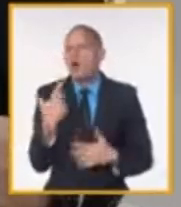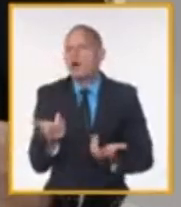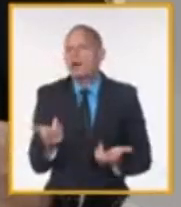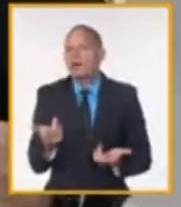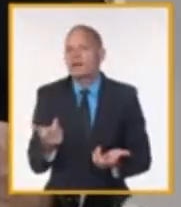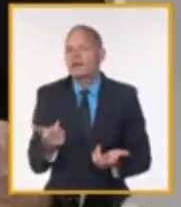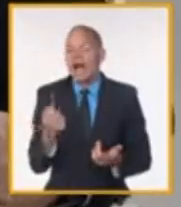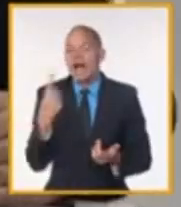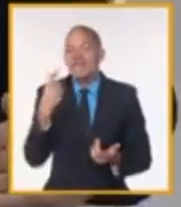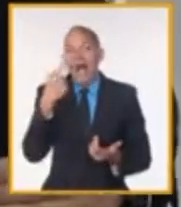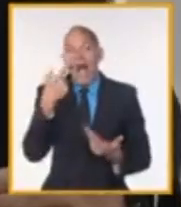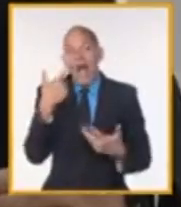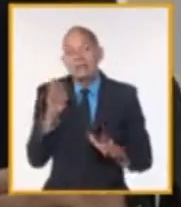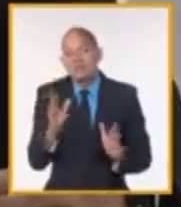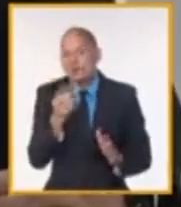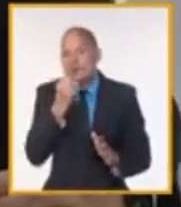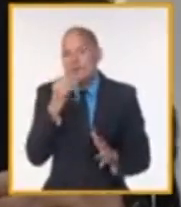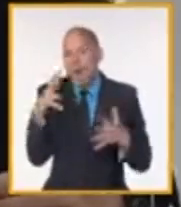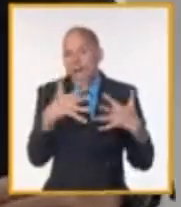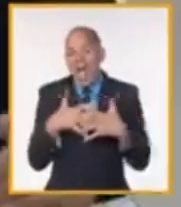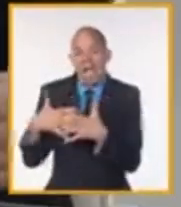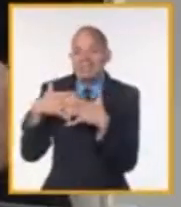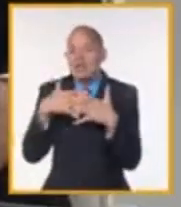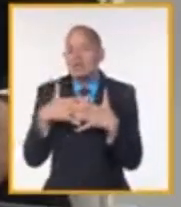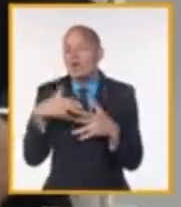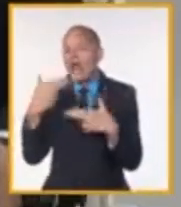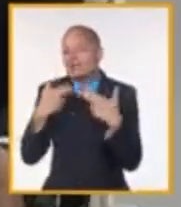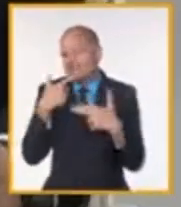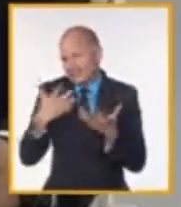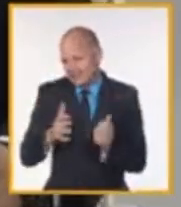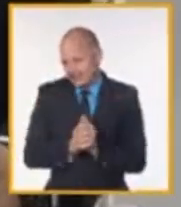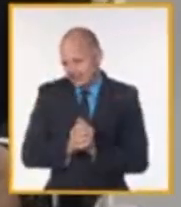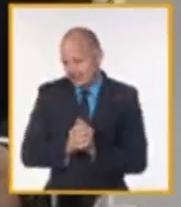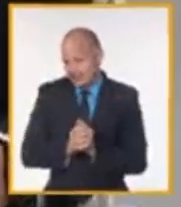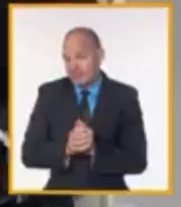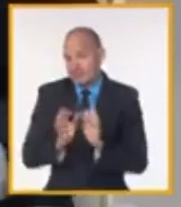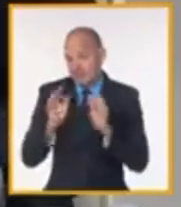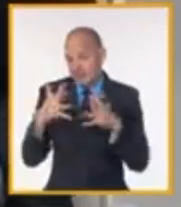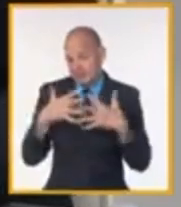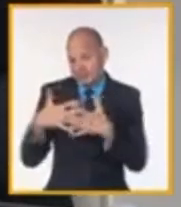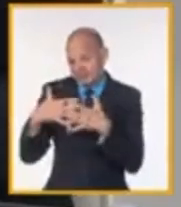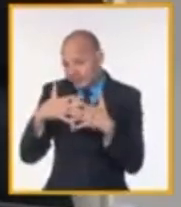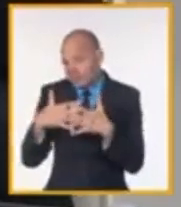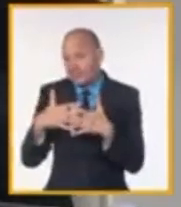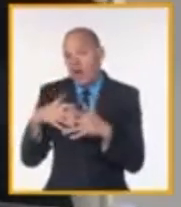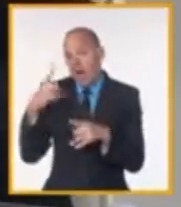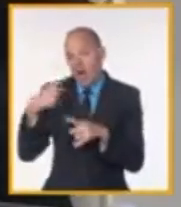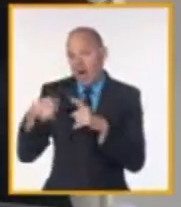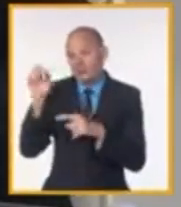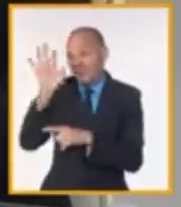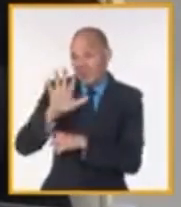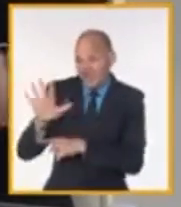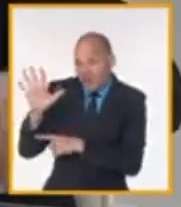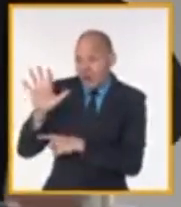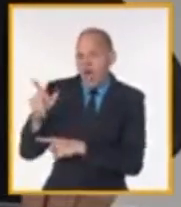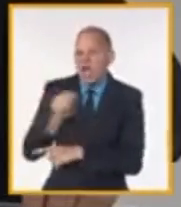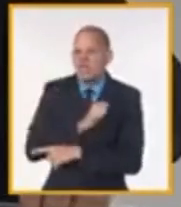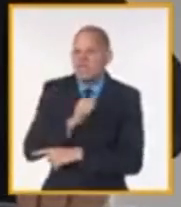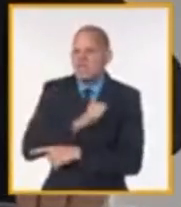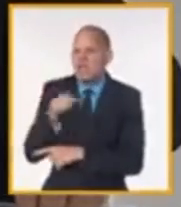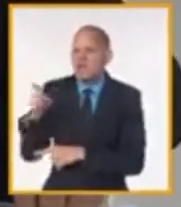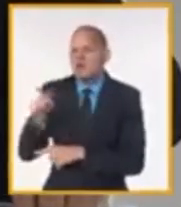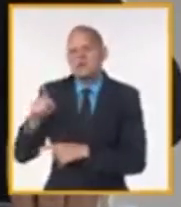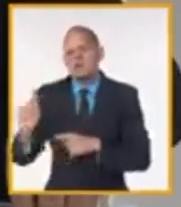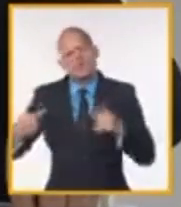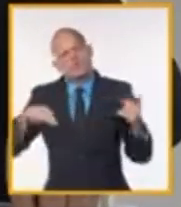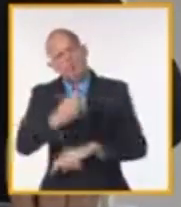arrastrar a Estados Unidos y a los países de lán a la guerra abierta con Rusia con el